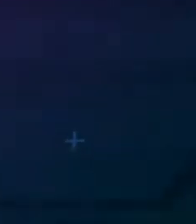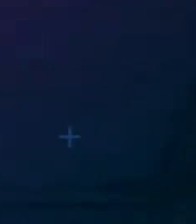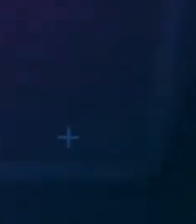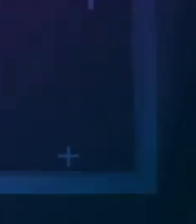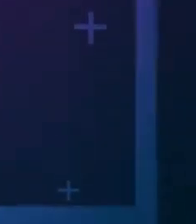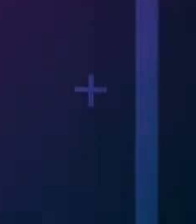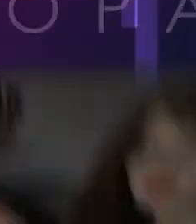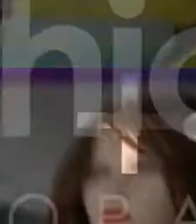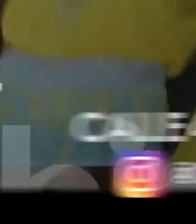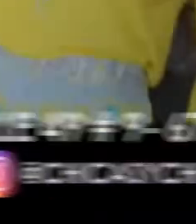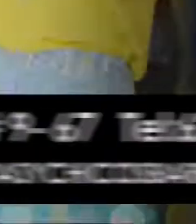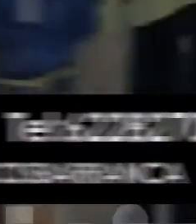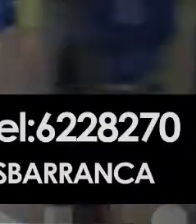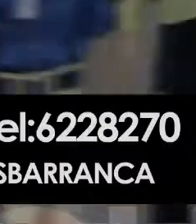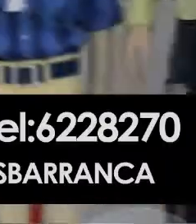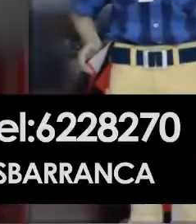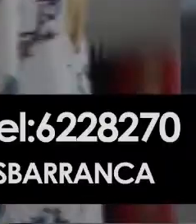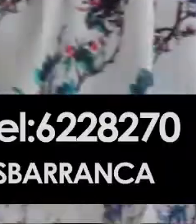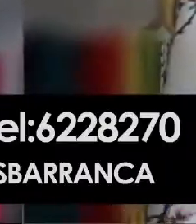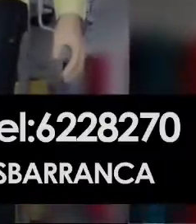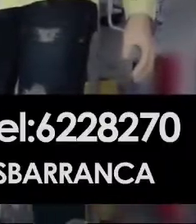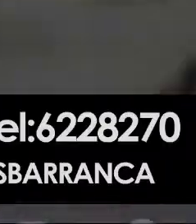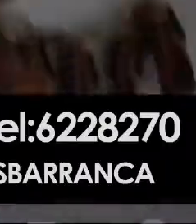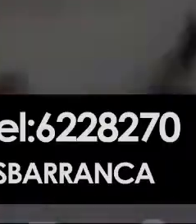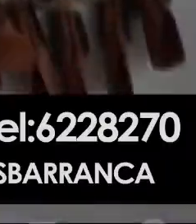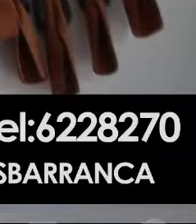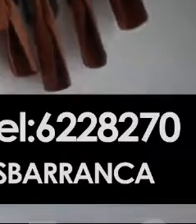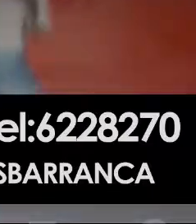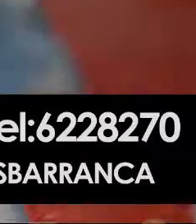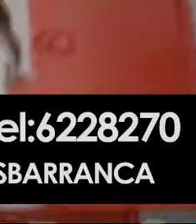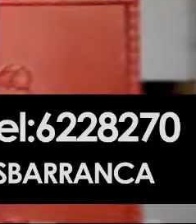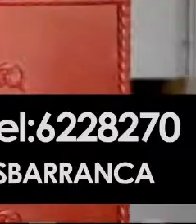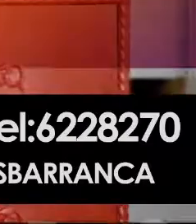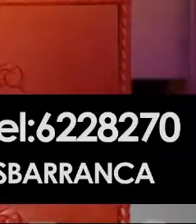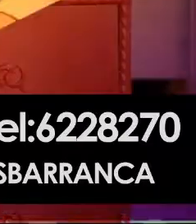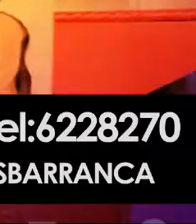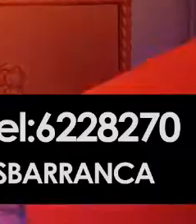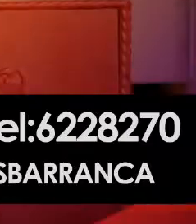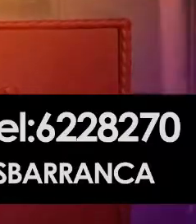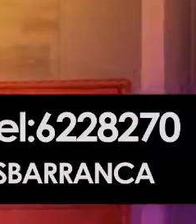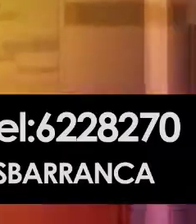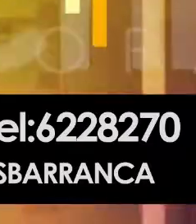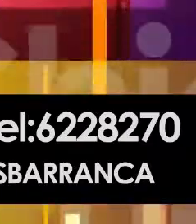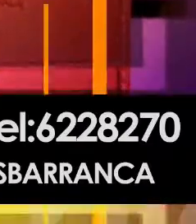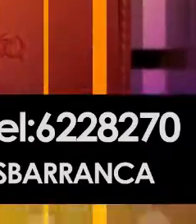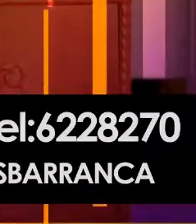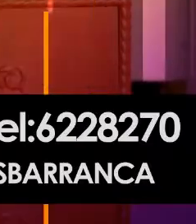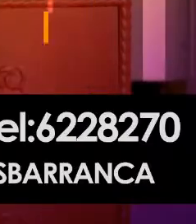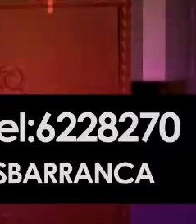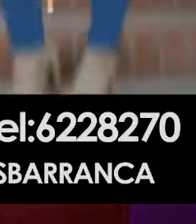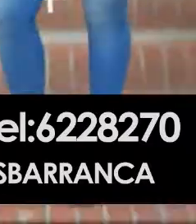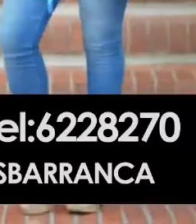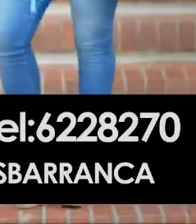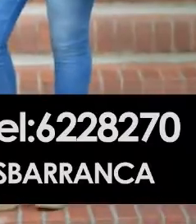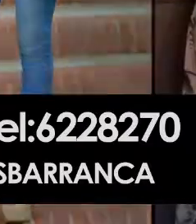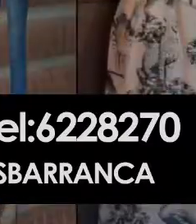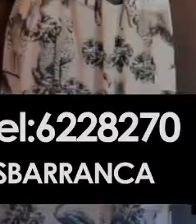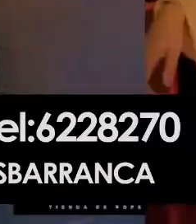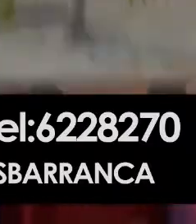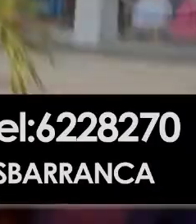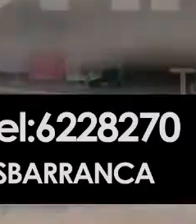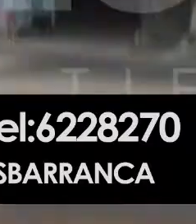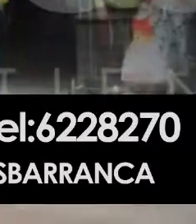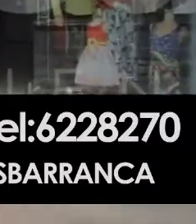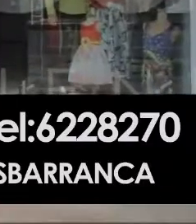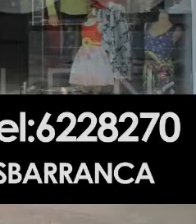En Chicas y Chicos, tienda de ropa, tenemos una amplia variedad de prendas exclusivas para damas, caballeros, niñas y niños. Excelentes